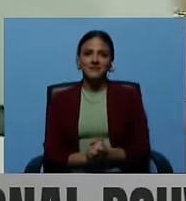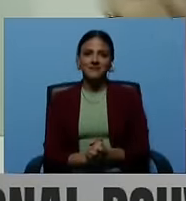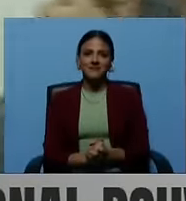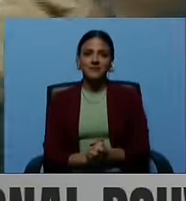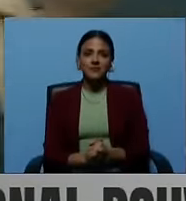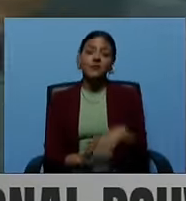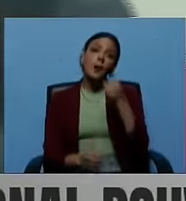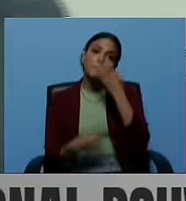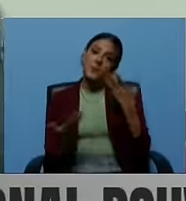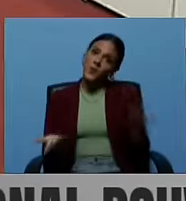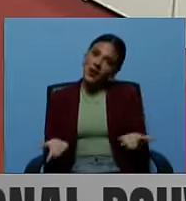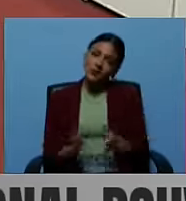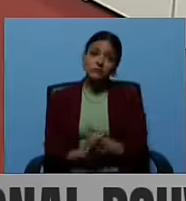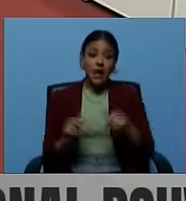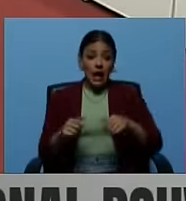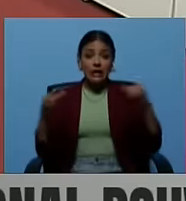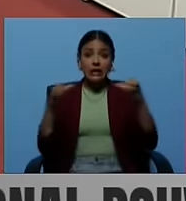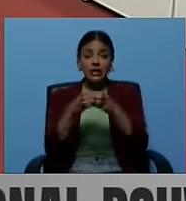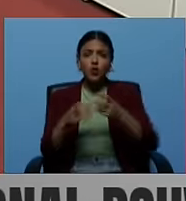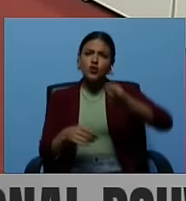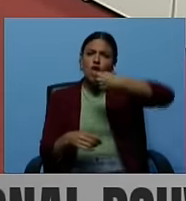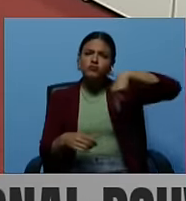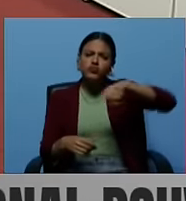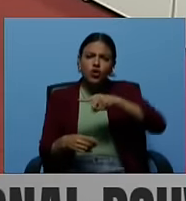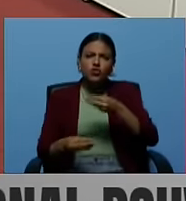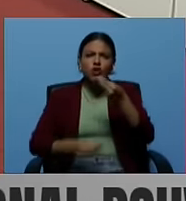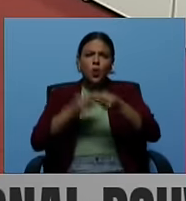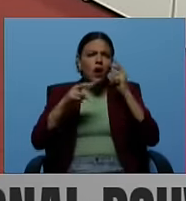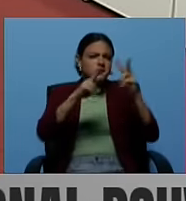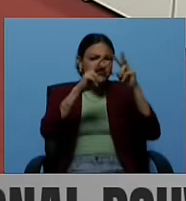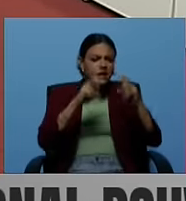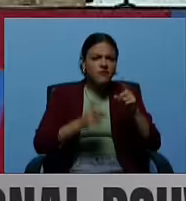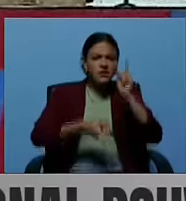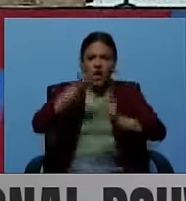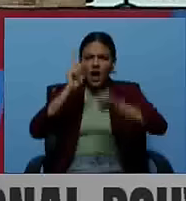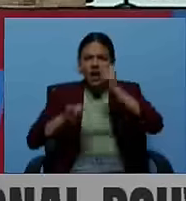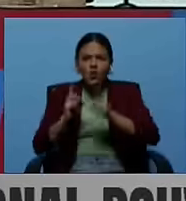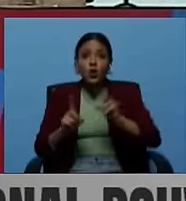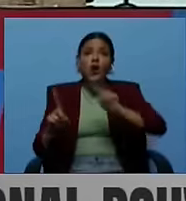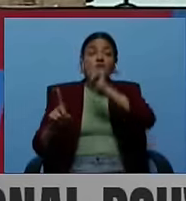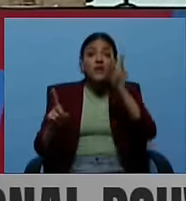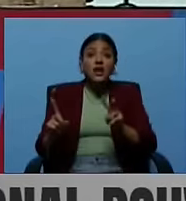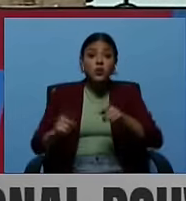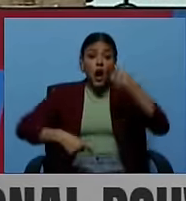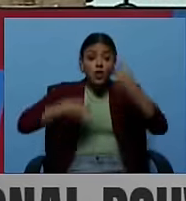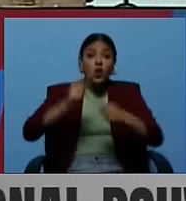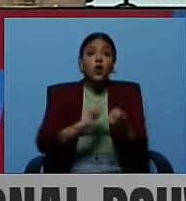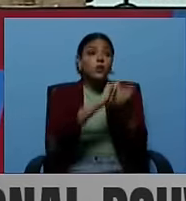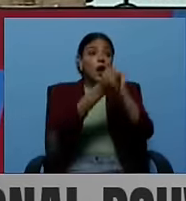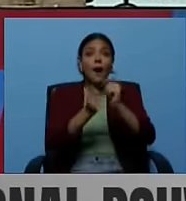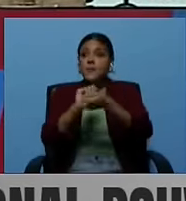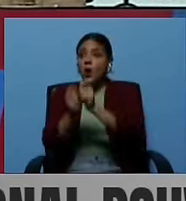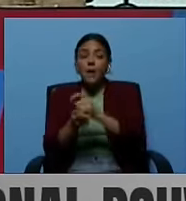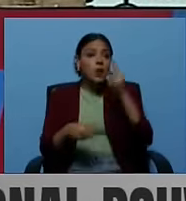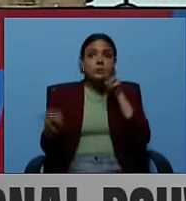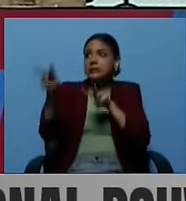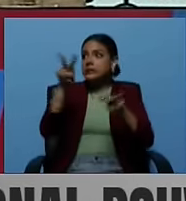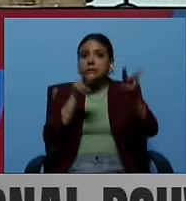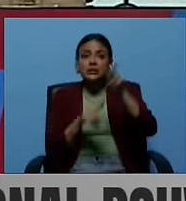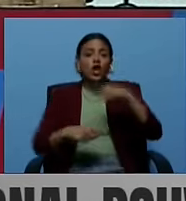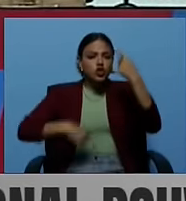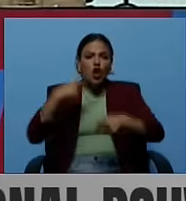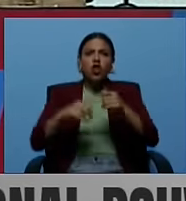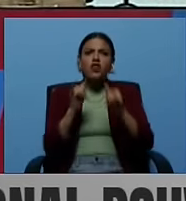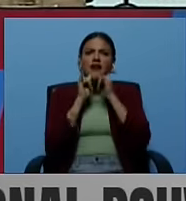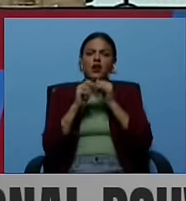Bueno, en esta reunión hemos revisado algunas. Venezuela cambia las cosas cada día, ¿verdad? A cada instante hay una